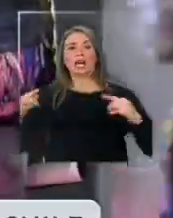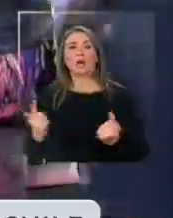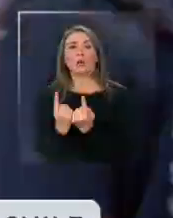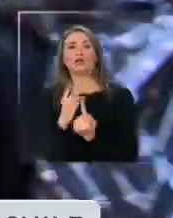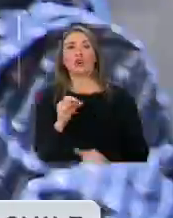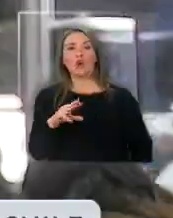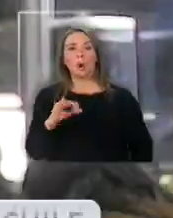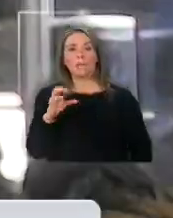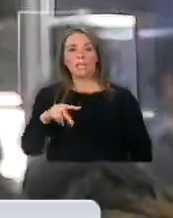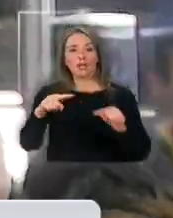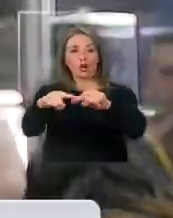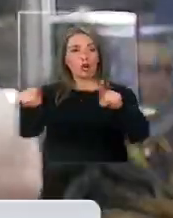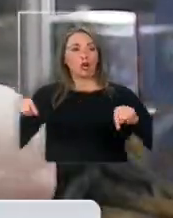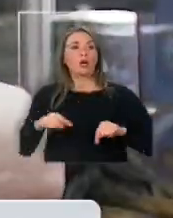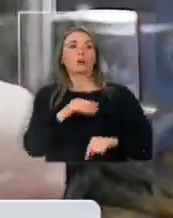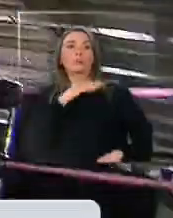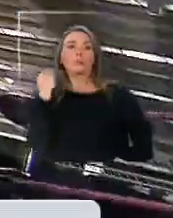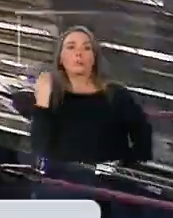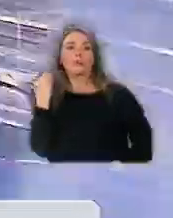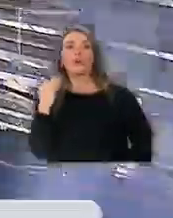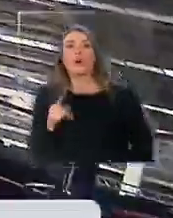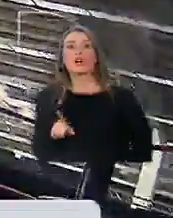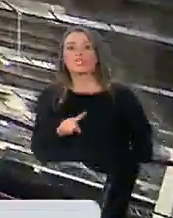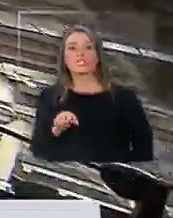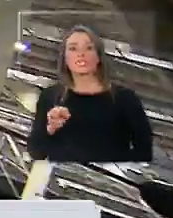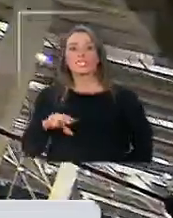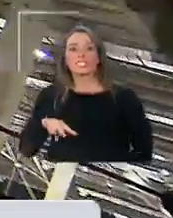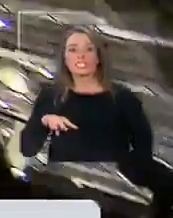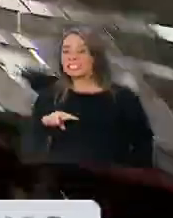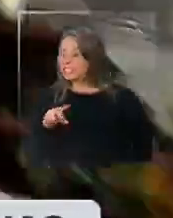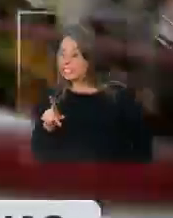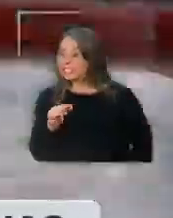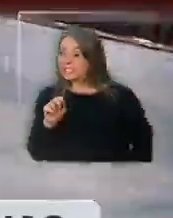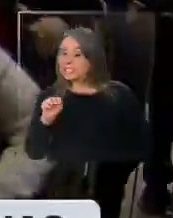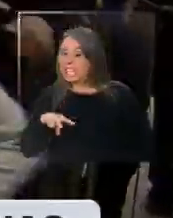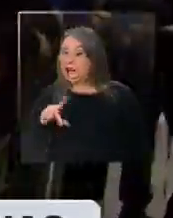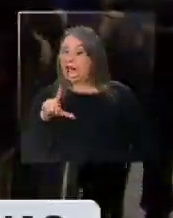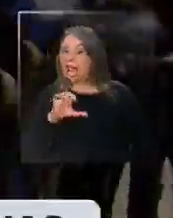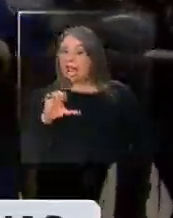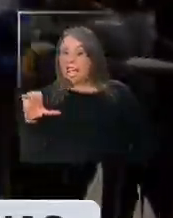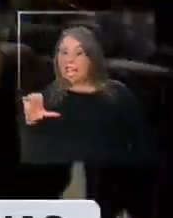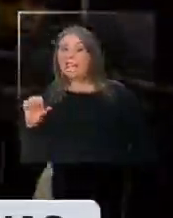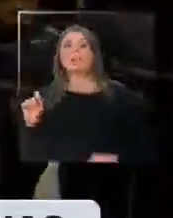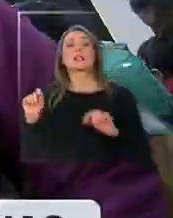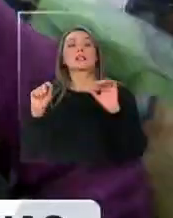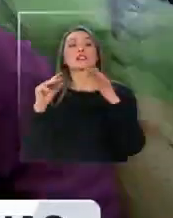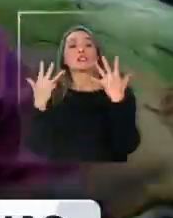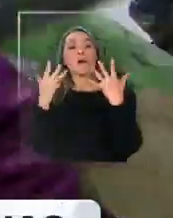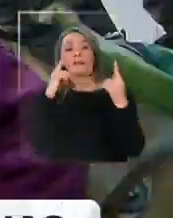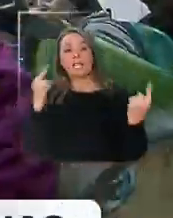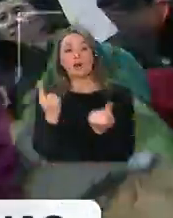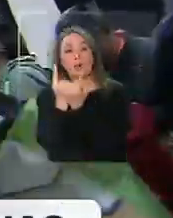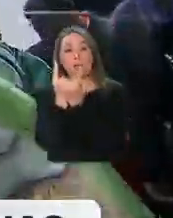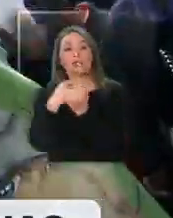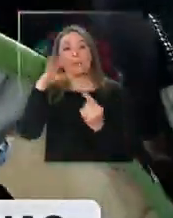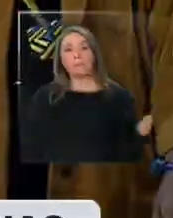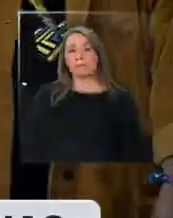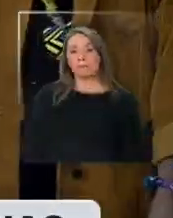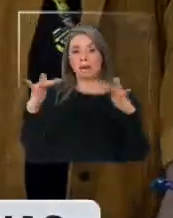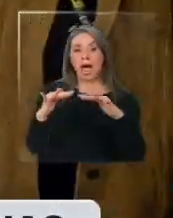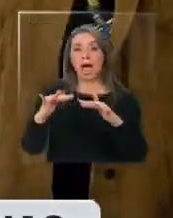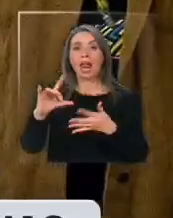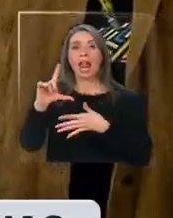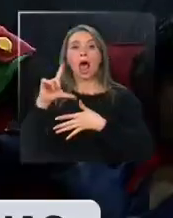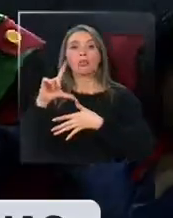dedicado al fallecido stanley hasta un ring de lucha libre es parte de la novena versión de este evento se trata de la convención más grande de latinoamérica